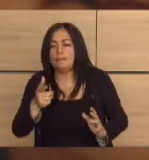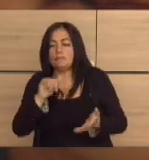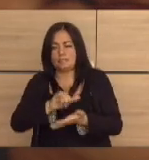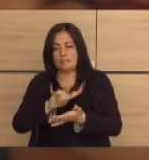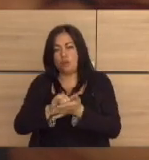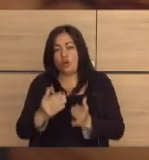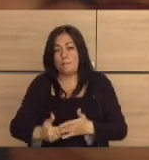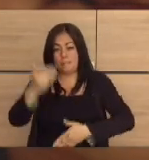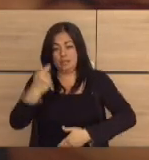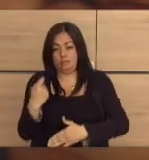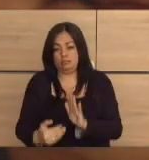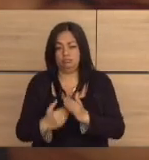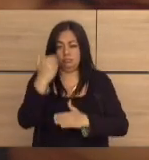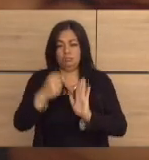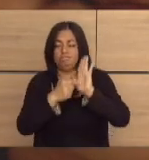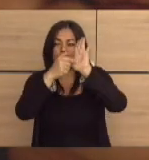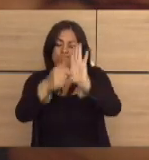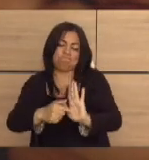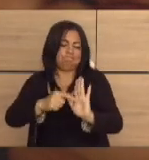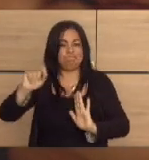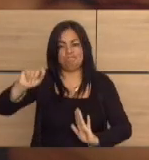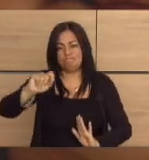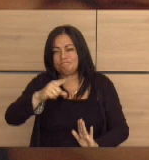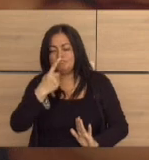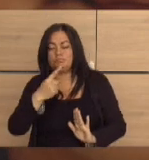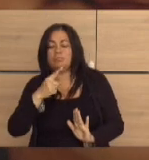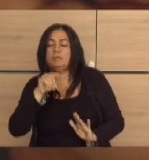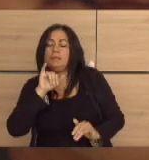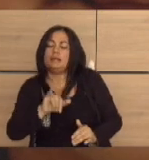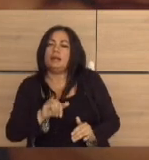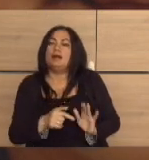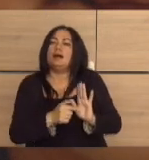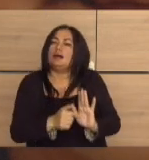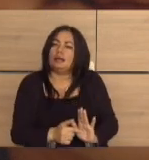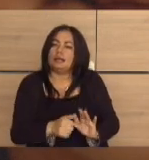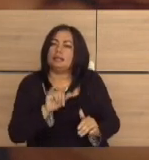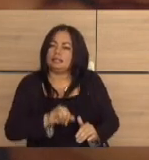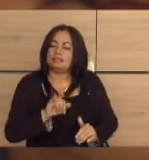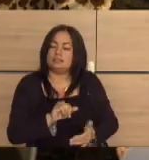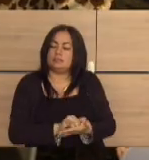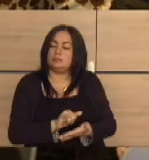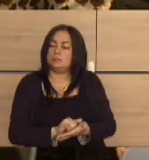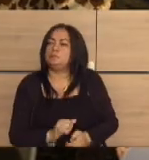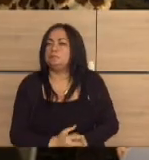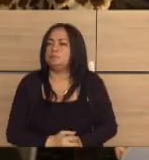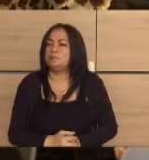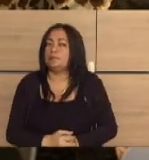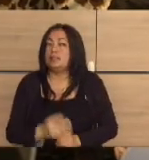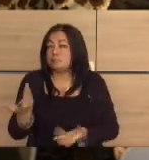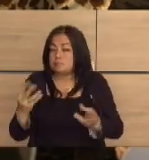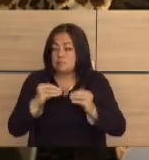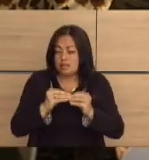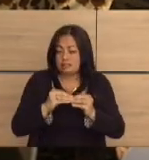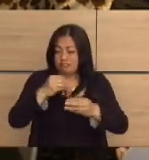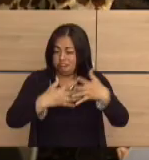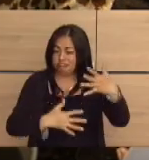primera muestra por parte de la directora del ICFES y su equipo este mes de noviembre. Si entramos un poco más a detalle,